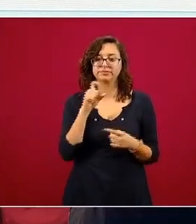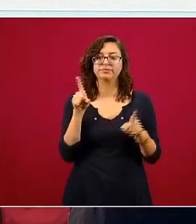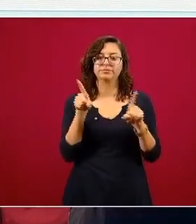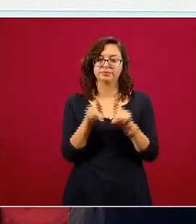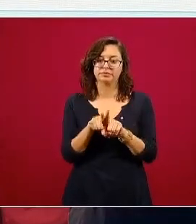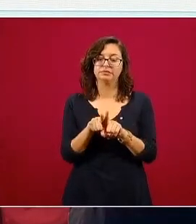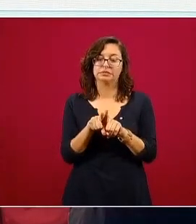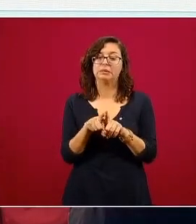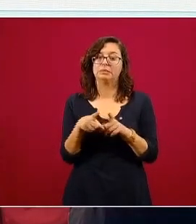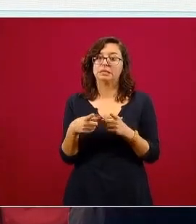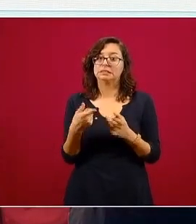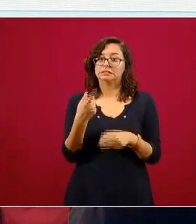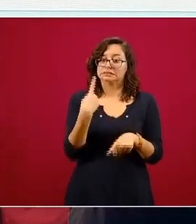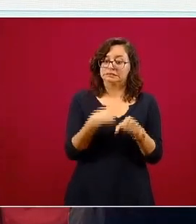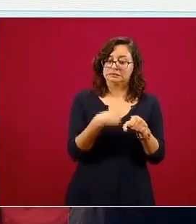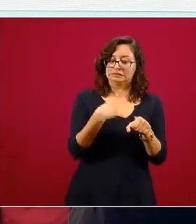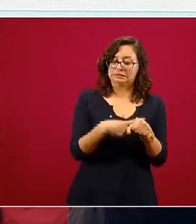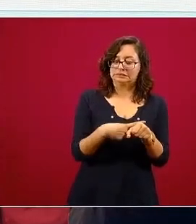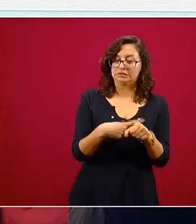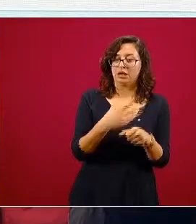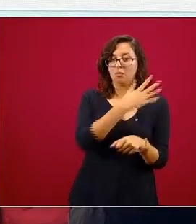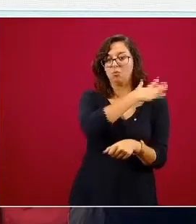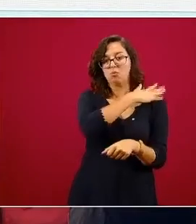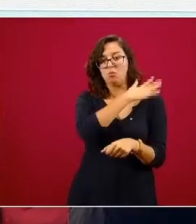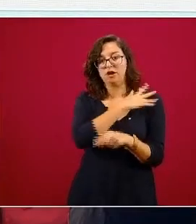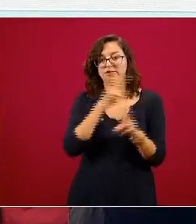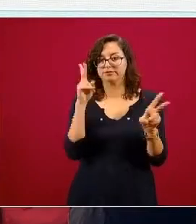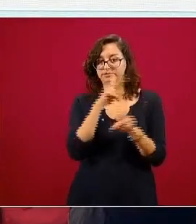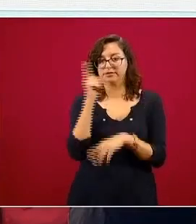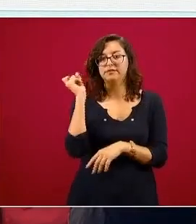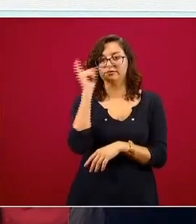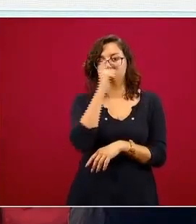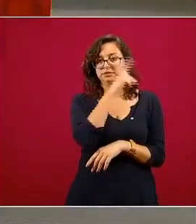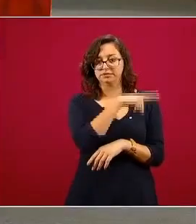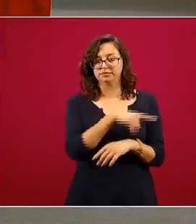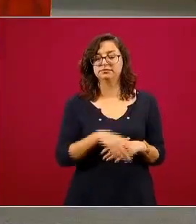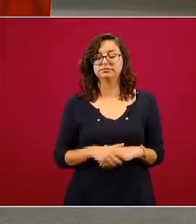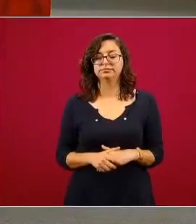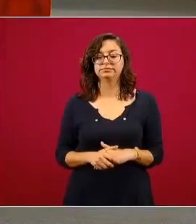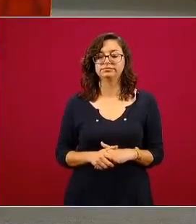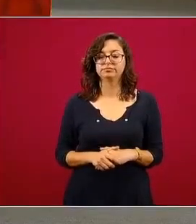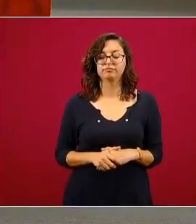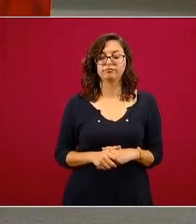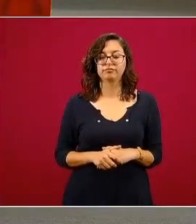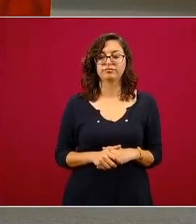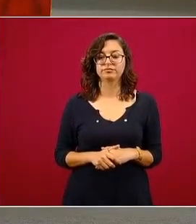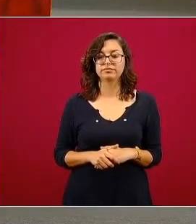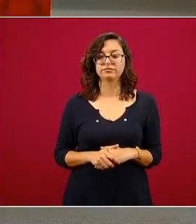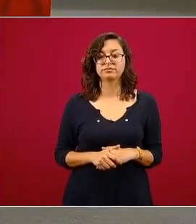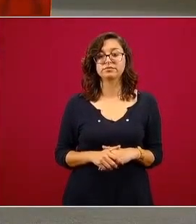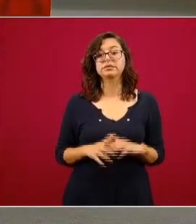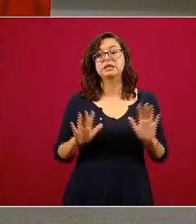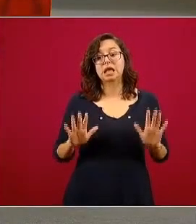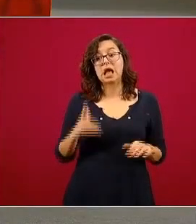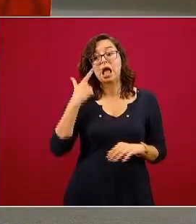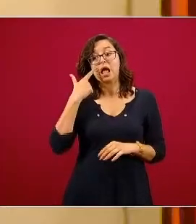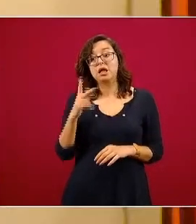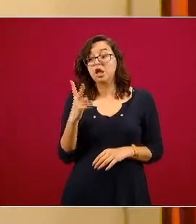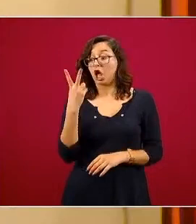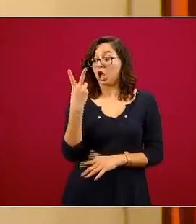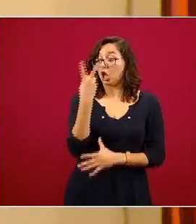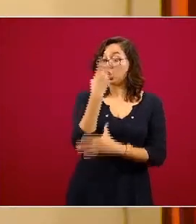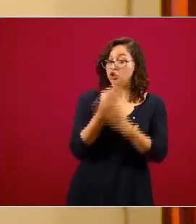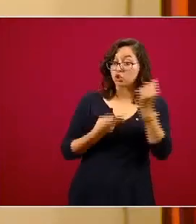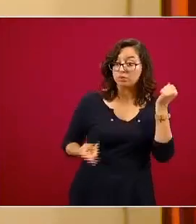el daño que tiene el pulmón de las personas infectadas. Y entonces vamos a ver si con esta